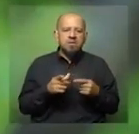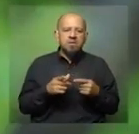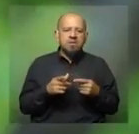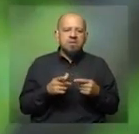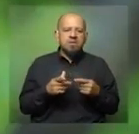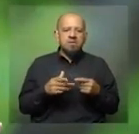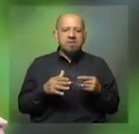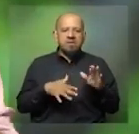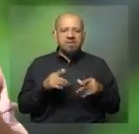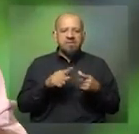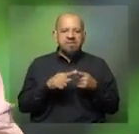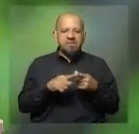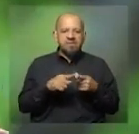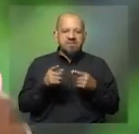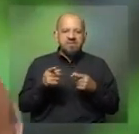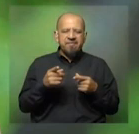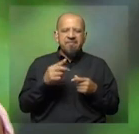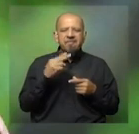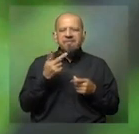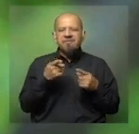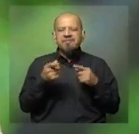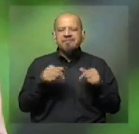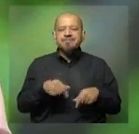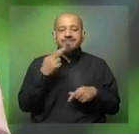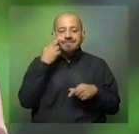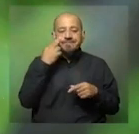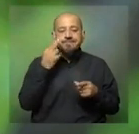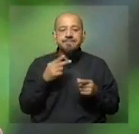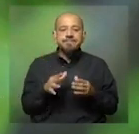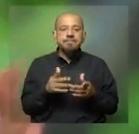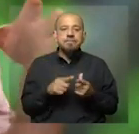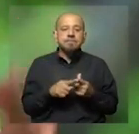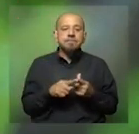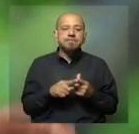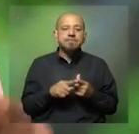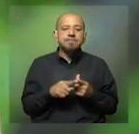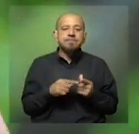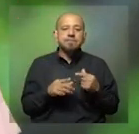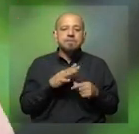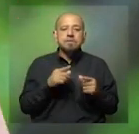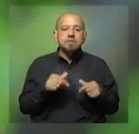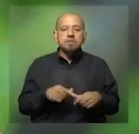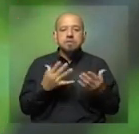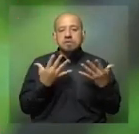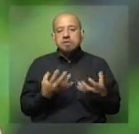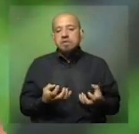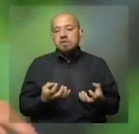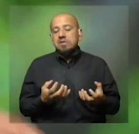un poco al segundo, digamos, escalón en esta problemática particular, que tiene que ver con que, dado que esta sequía se